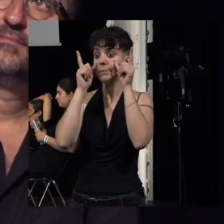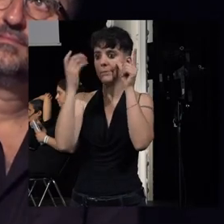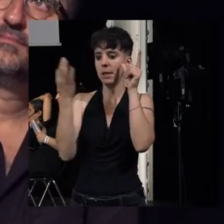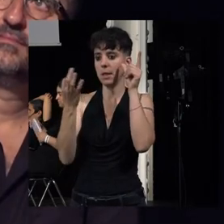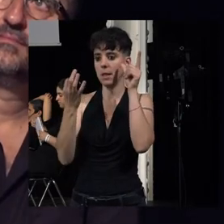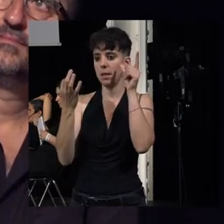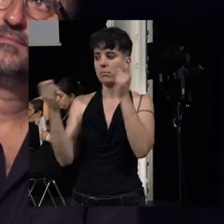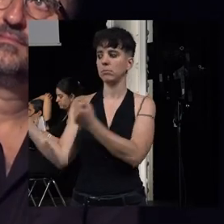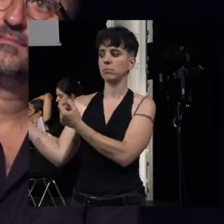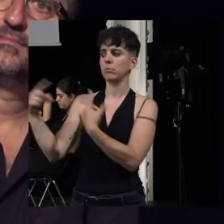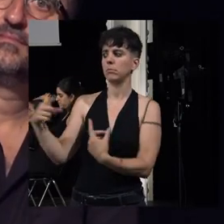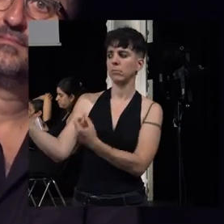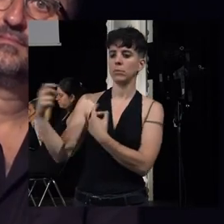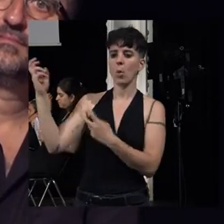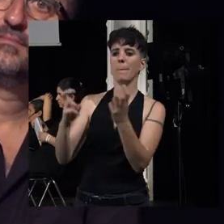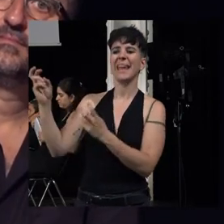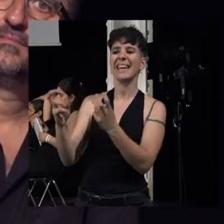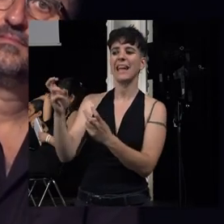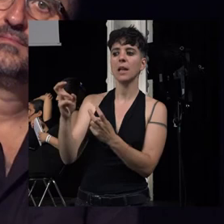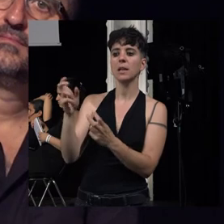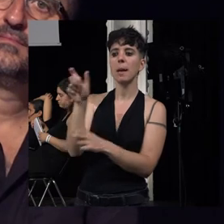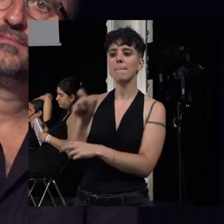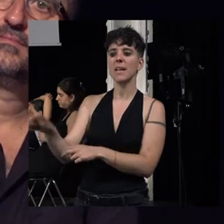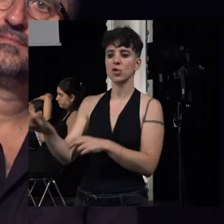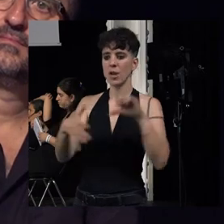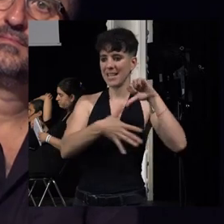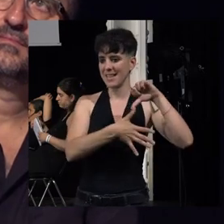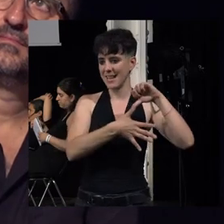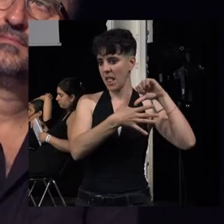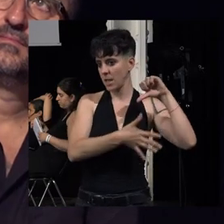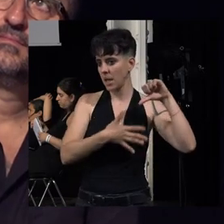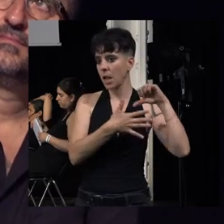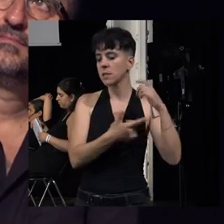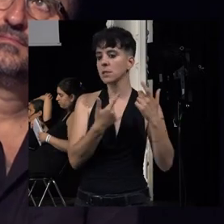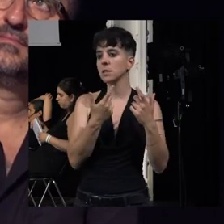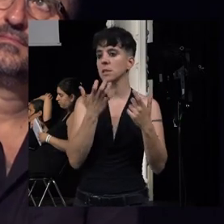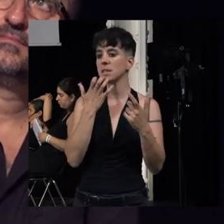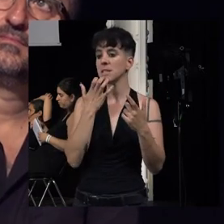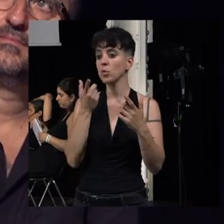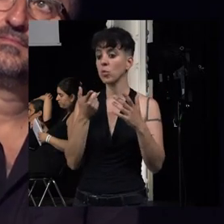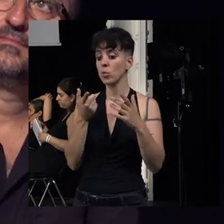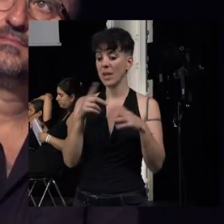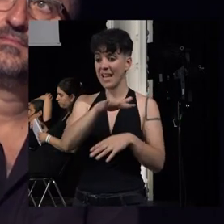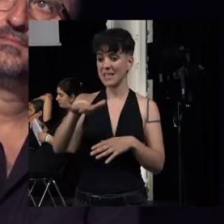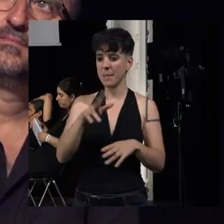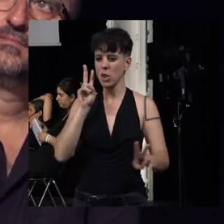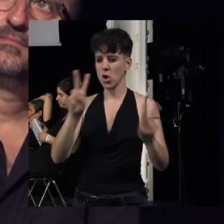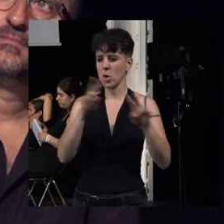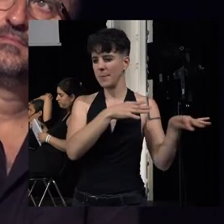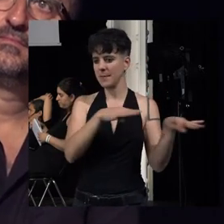solo personas latinas, por una razón muy concreta. Si tú entras a un espacio muy visibilizado como